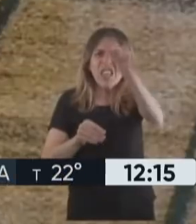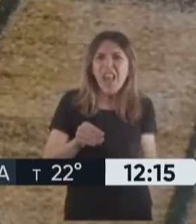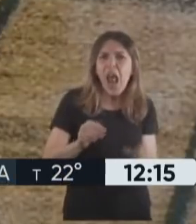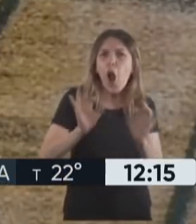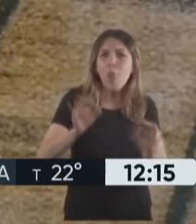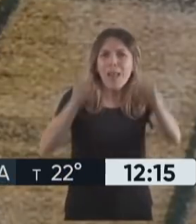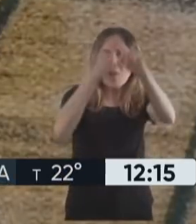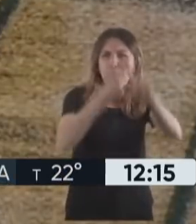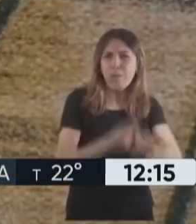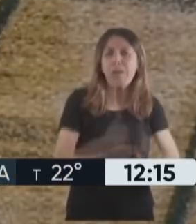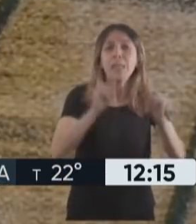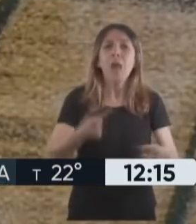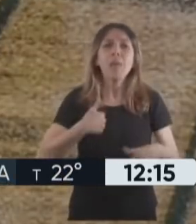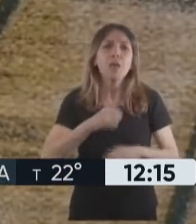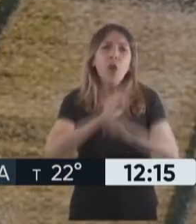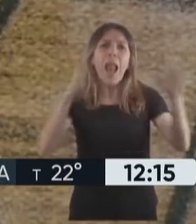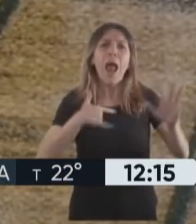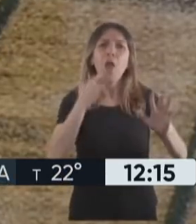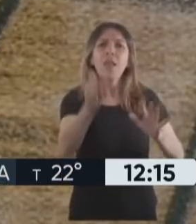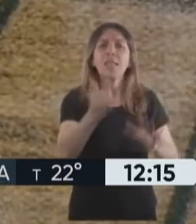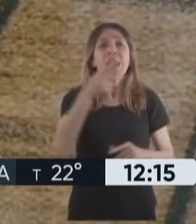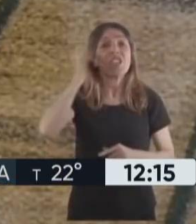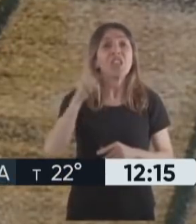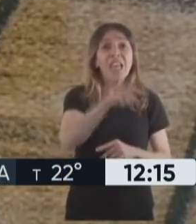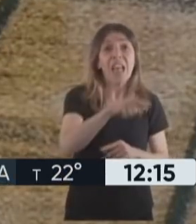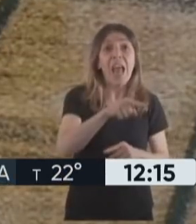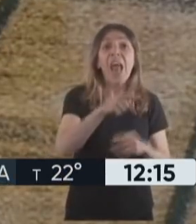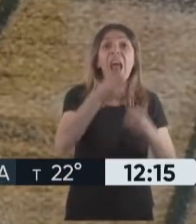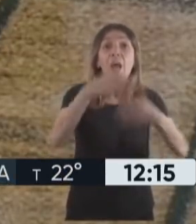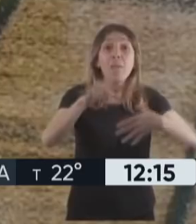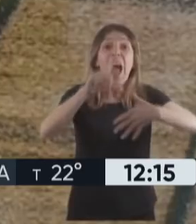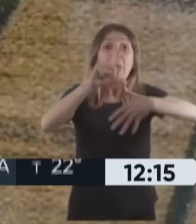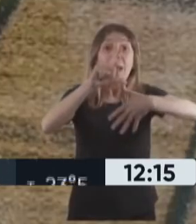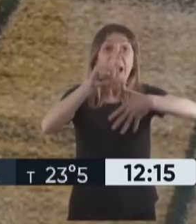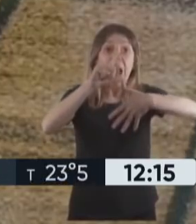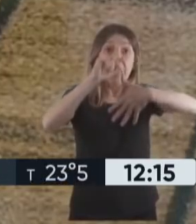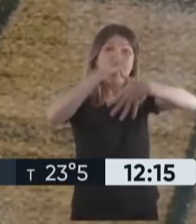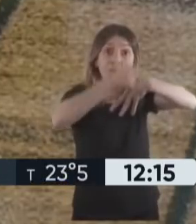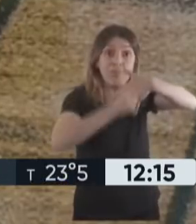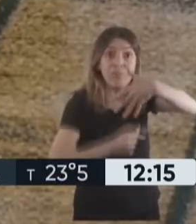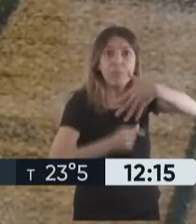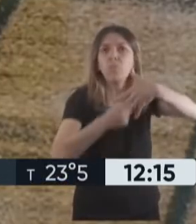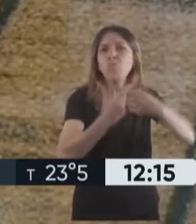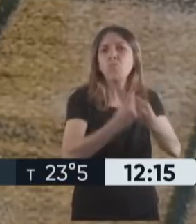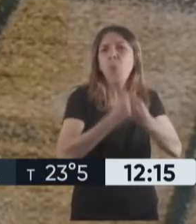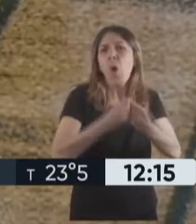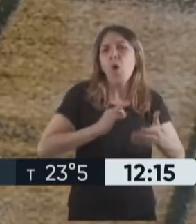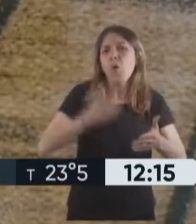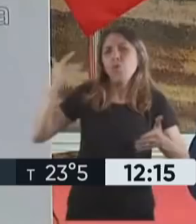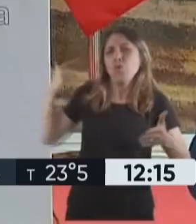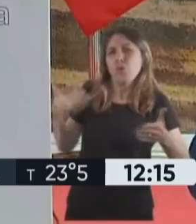porque me interesa decir de manera muy clara y fuerte que chile parte desde américa latina y que si bien durante mucho tiempo